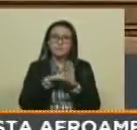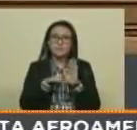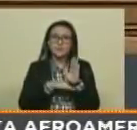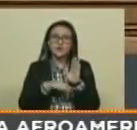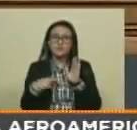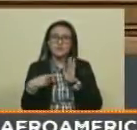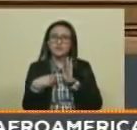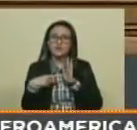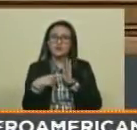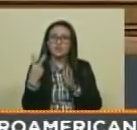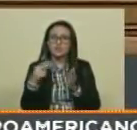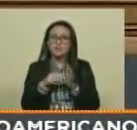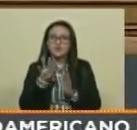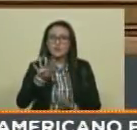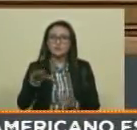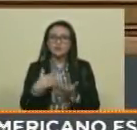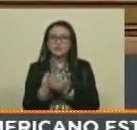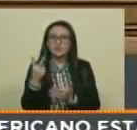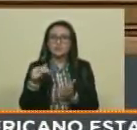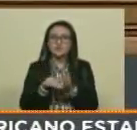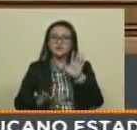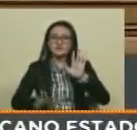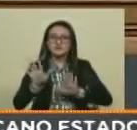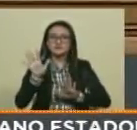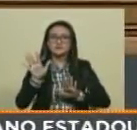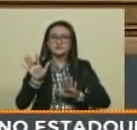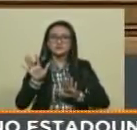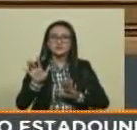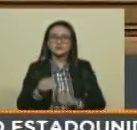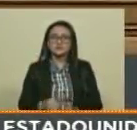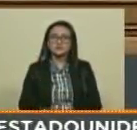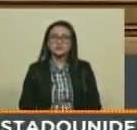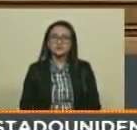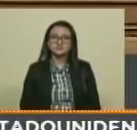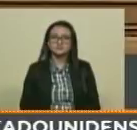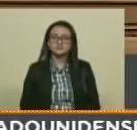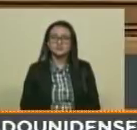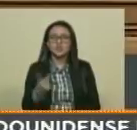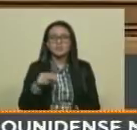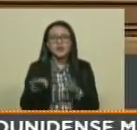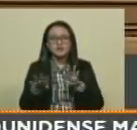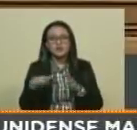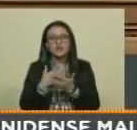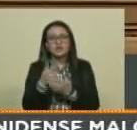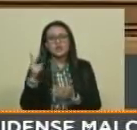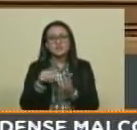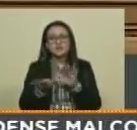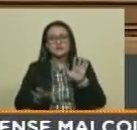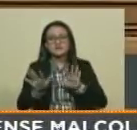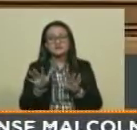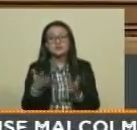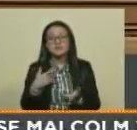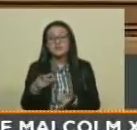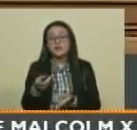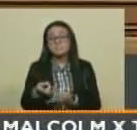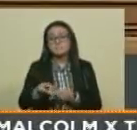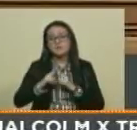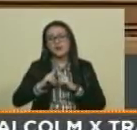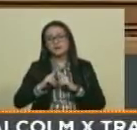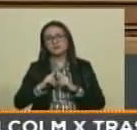deuda 2004-2015, 2014-2015, con el fin de solicitar préstamos bajo